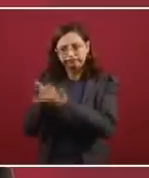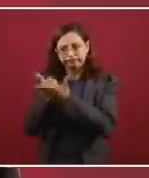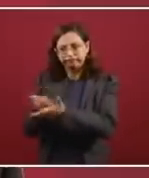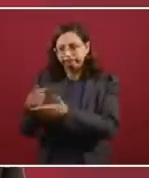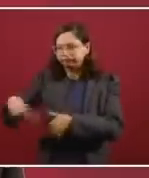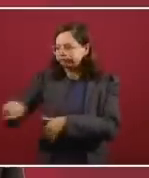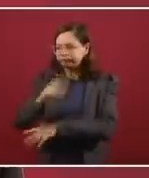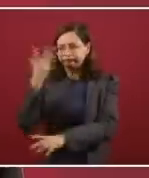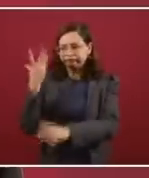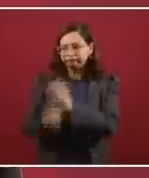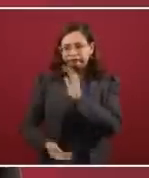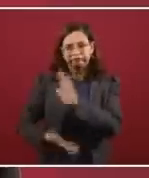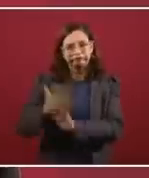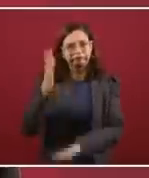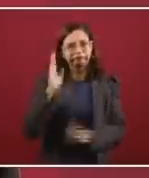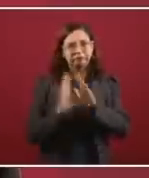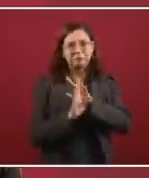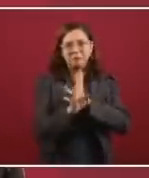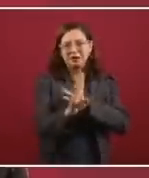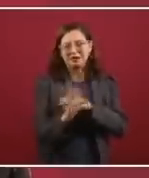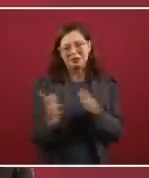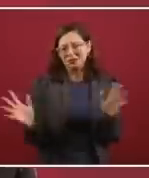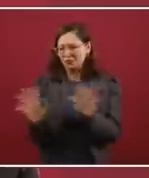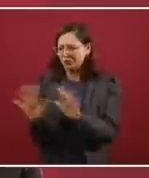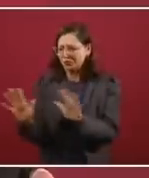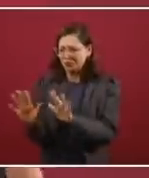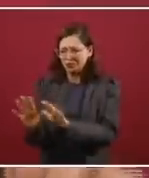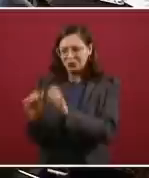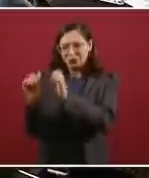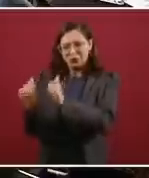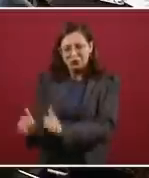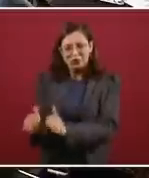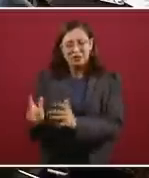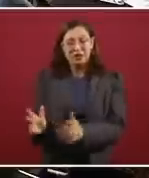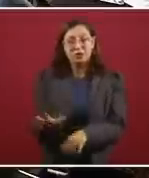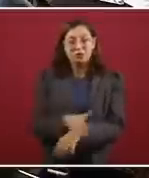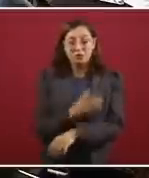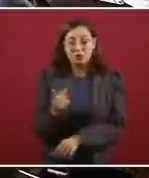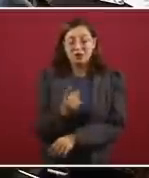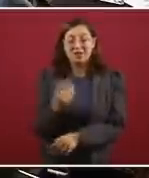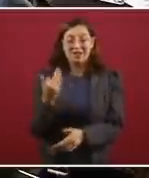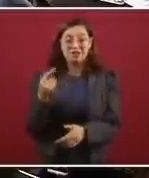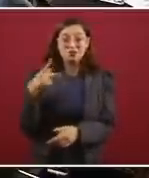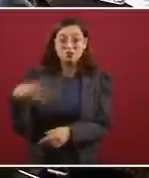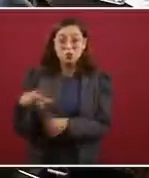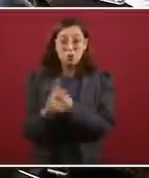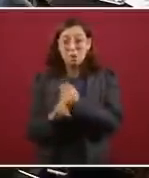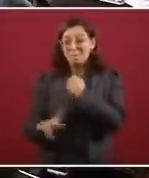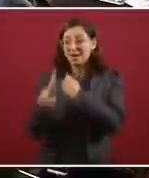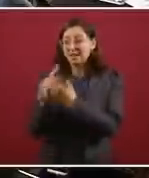eso. Eso no lo genera lo que estamos haciendo. Eso lo genera la falta de opciones allá.